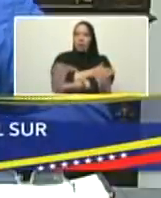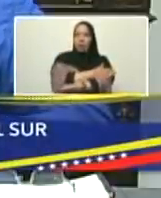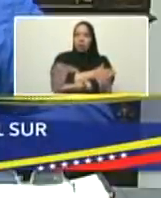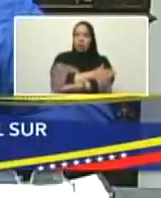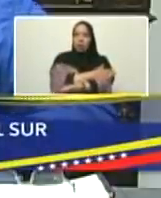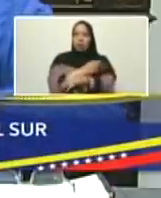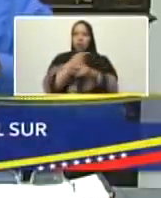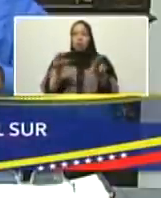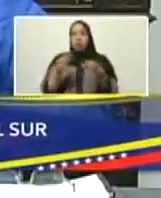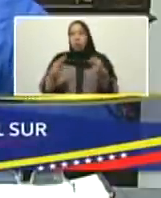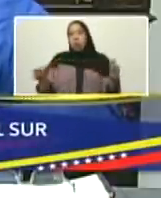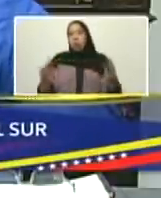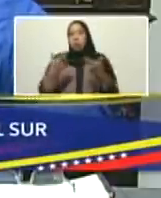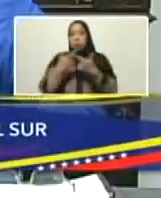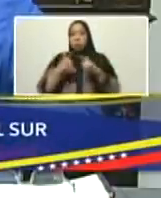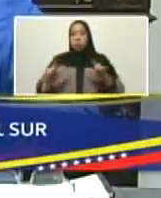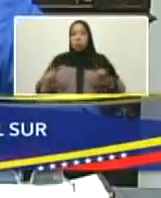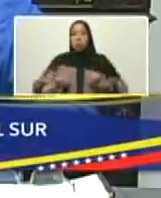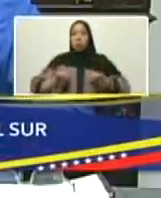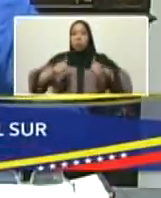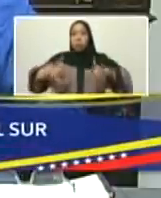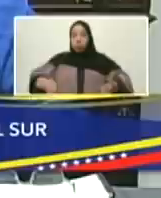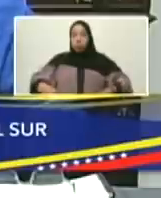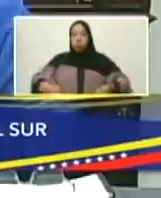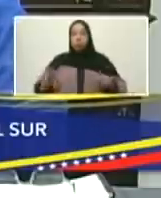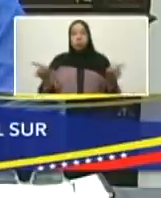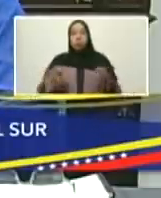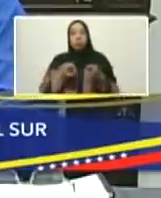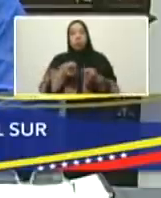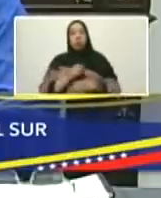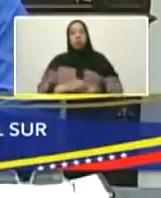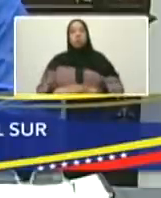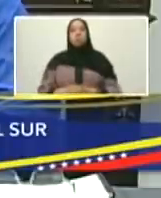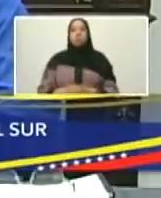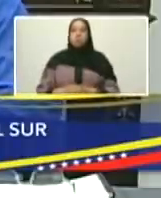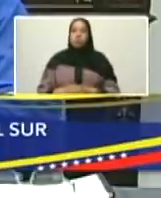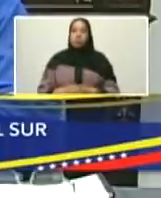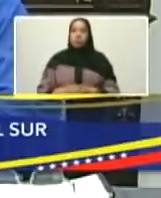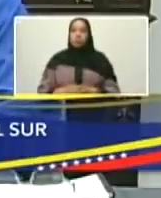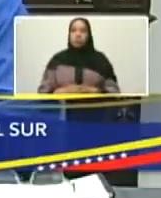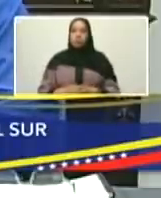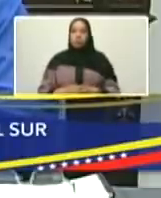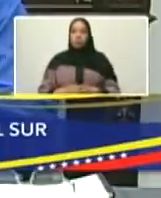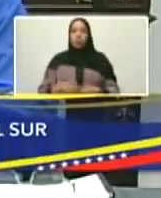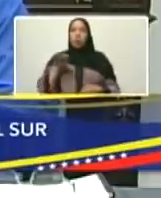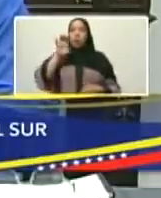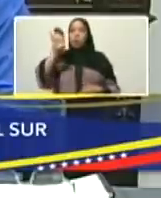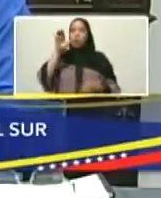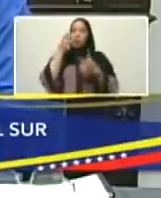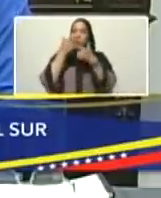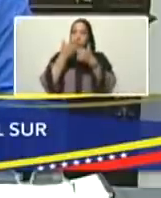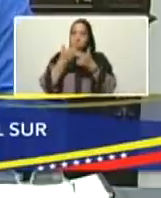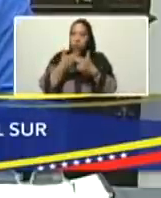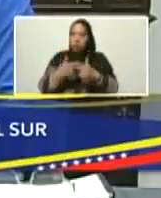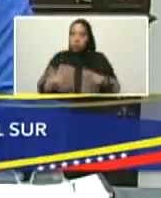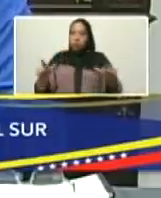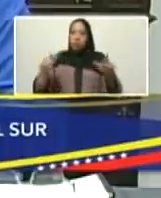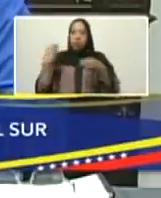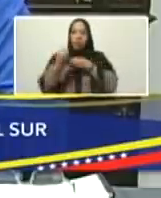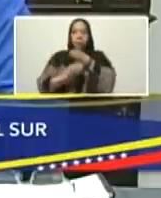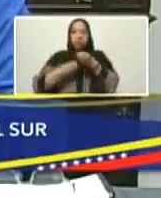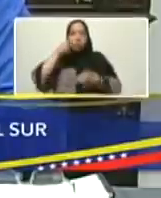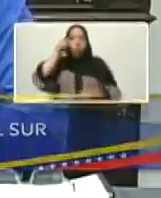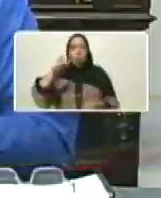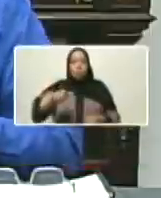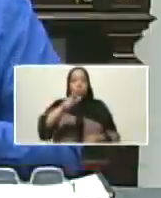una república recién fundada, una república en armas, una república hecho ejército, un